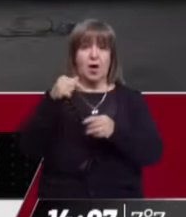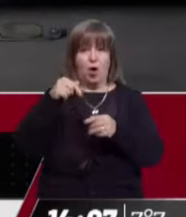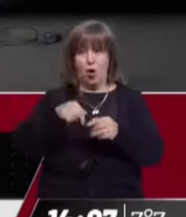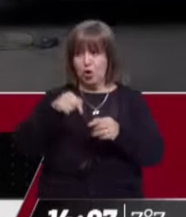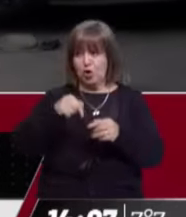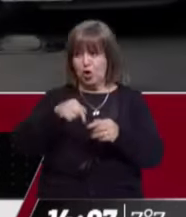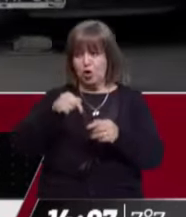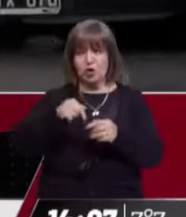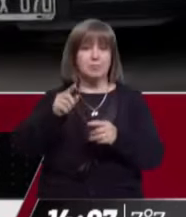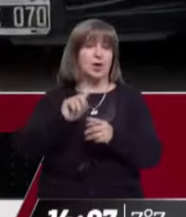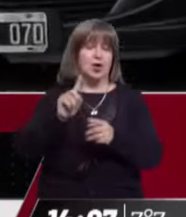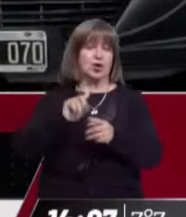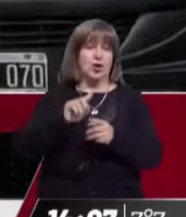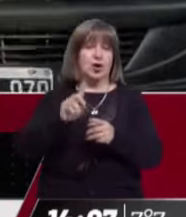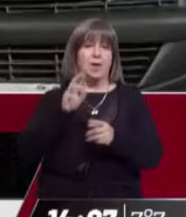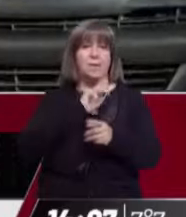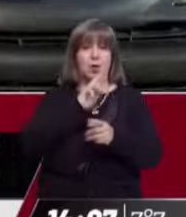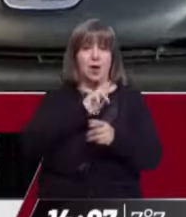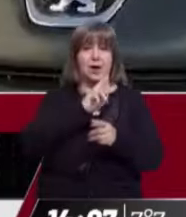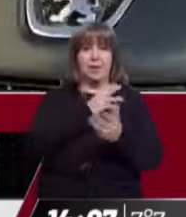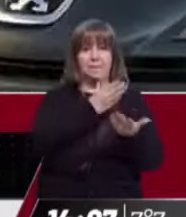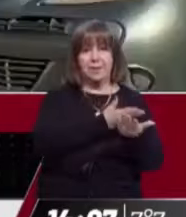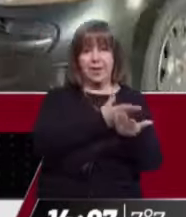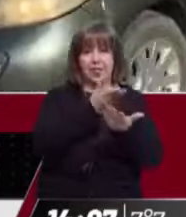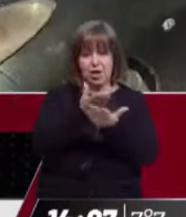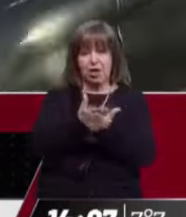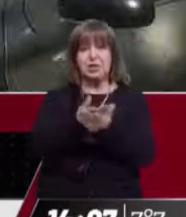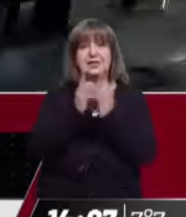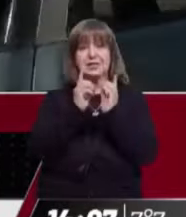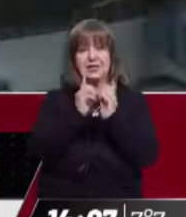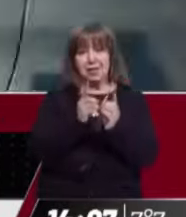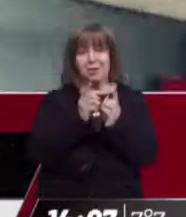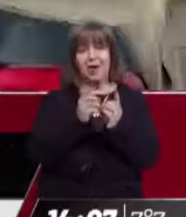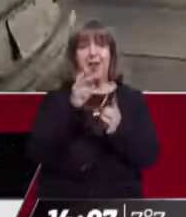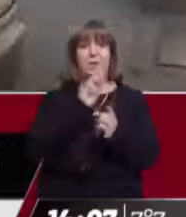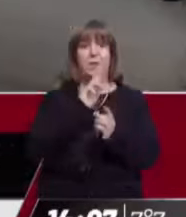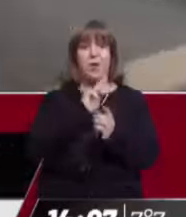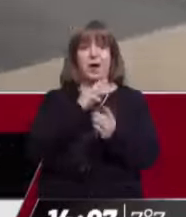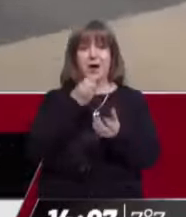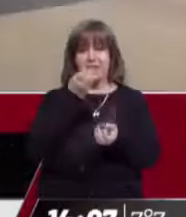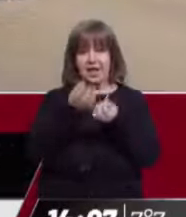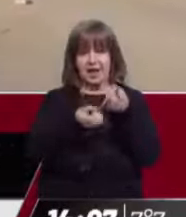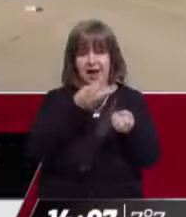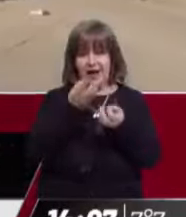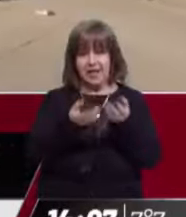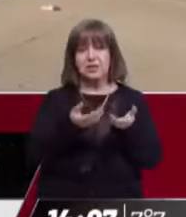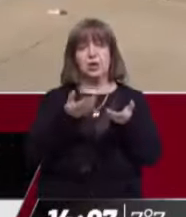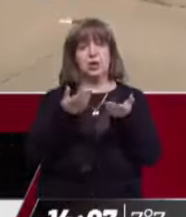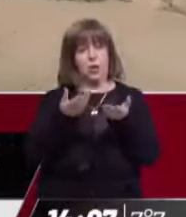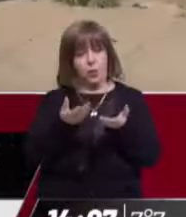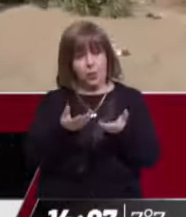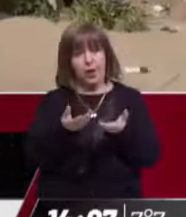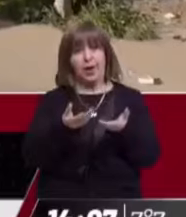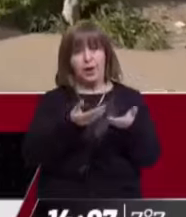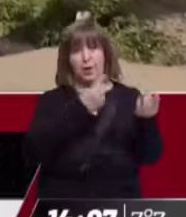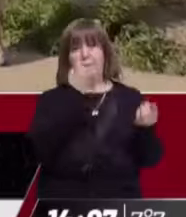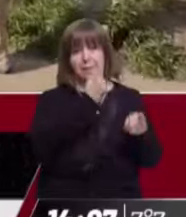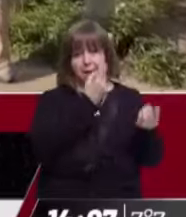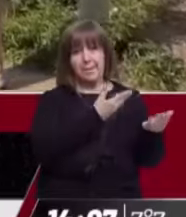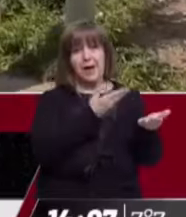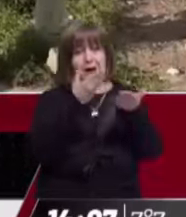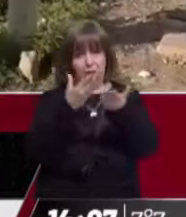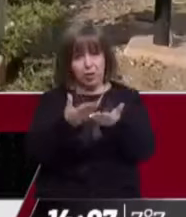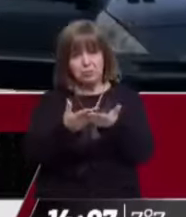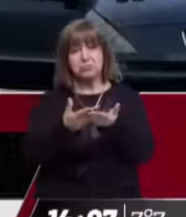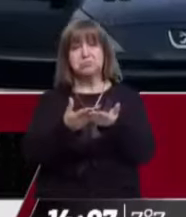hoy, sin embargo, la querella había solicitado la declaración testimonial de la denunciante,